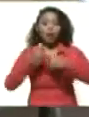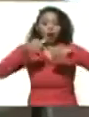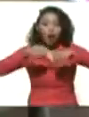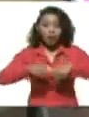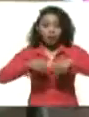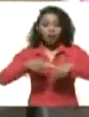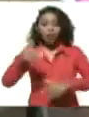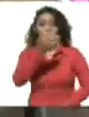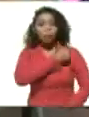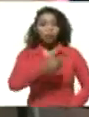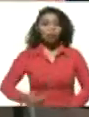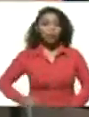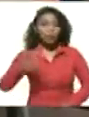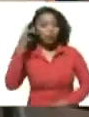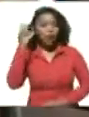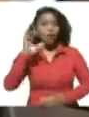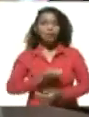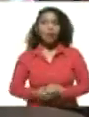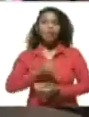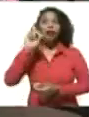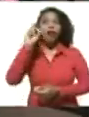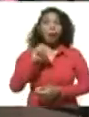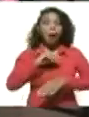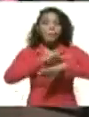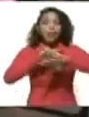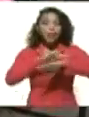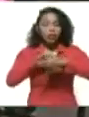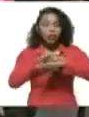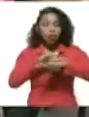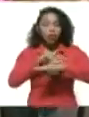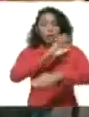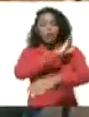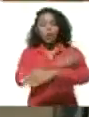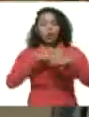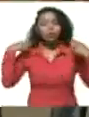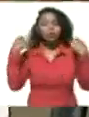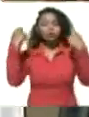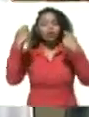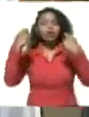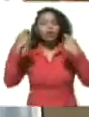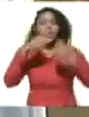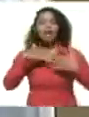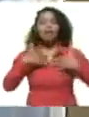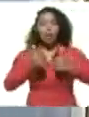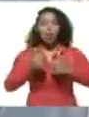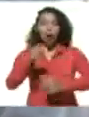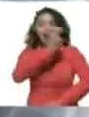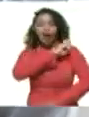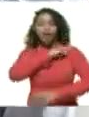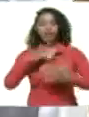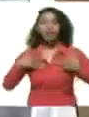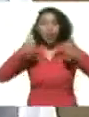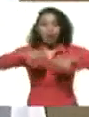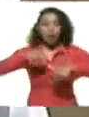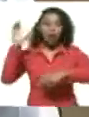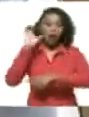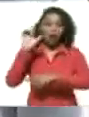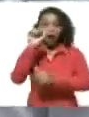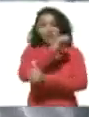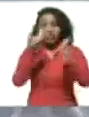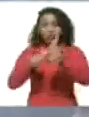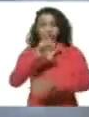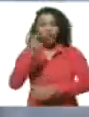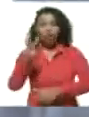presidenta nos acompaña también el ministro del poder popular para la salud el jefe de salud para caracas y vice ministro